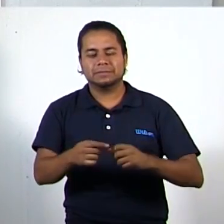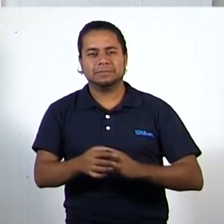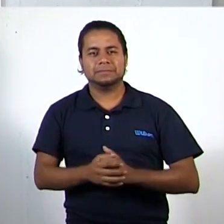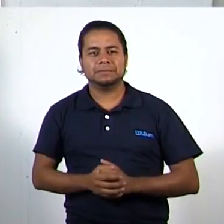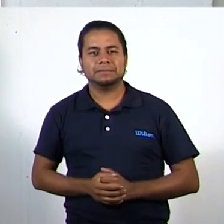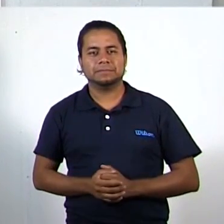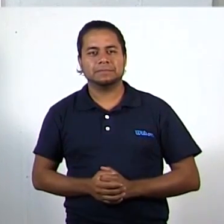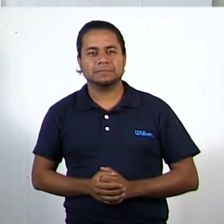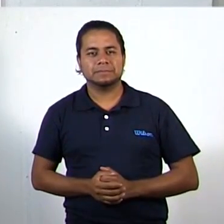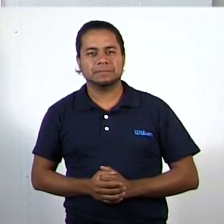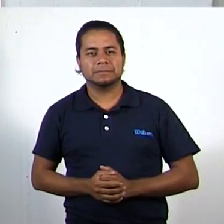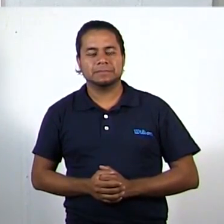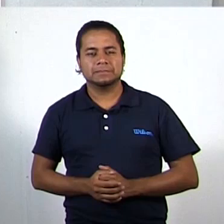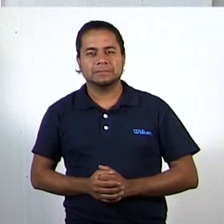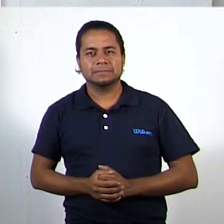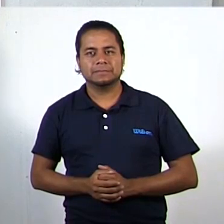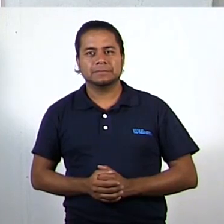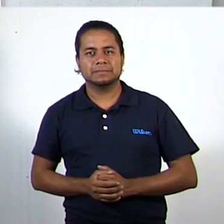Y es el número